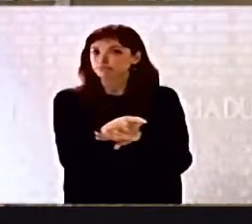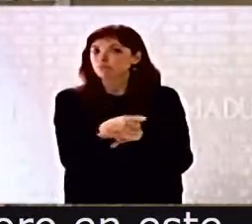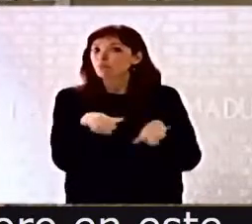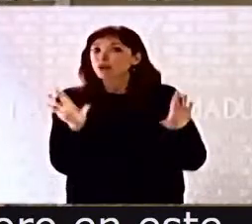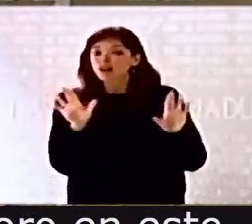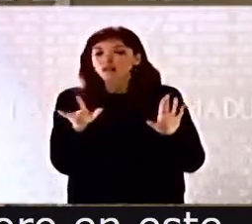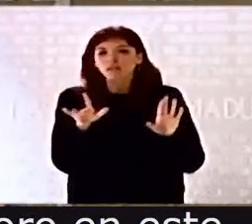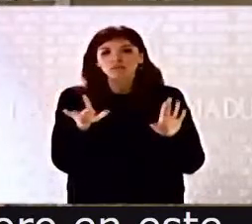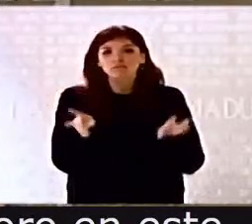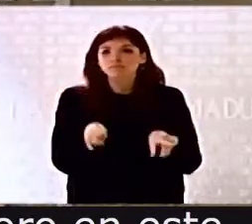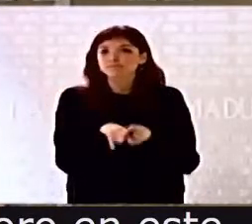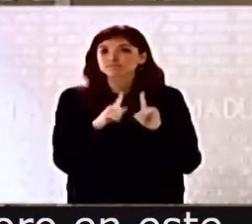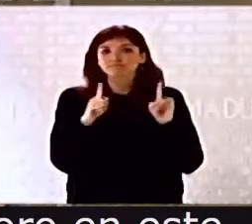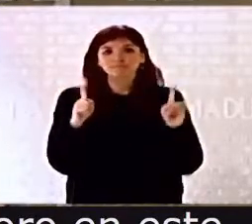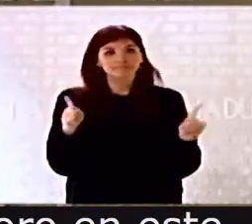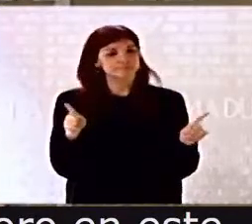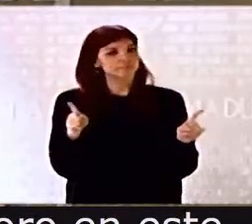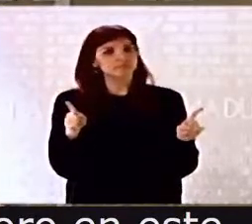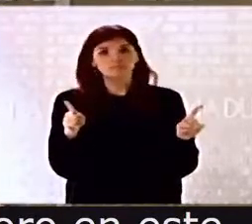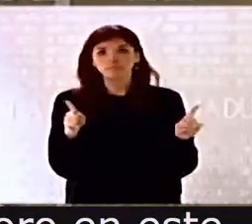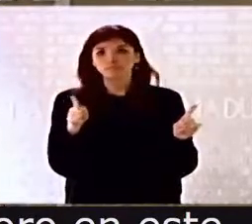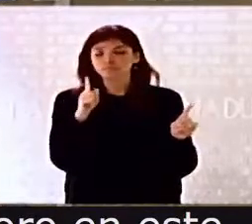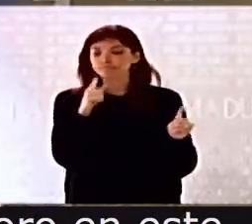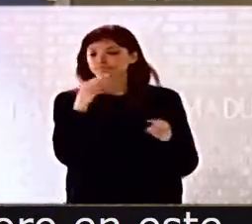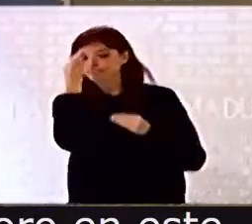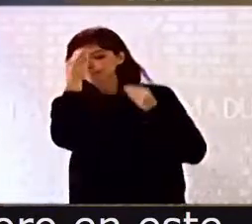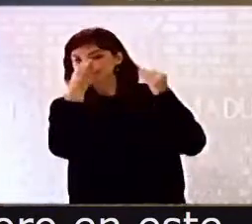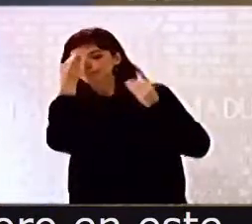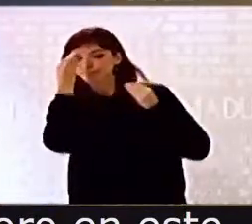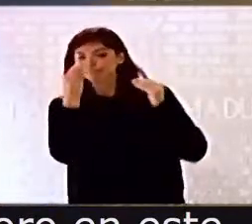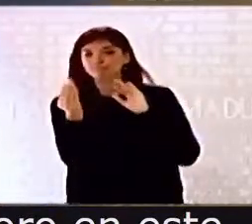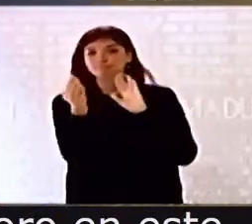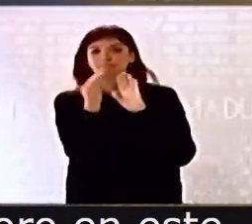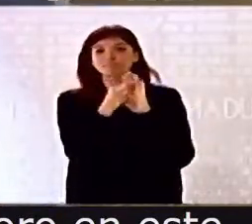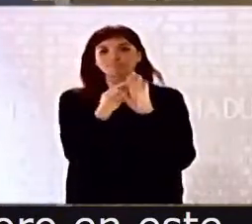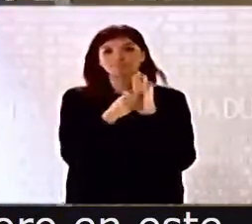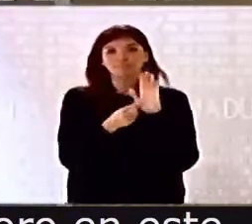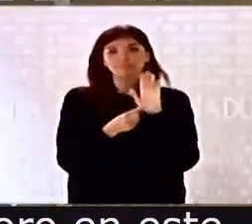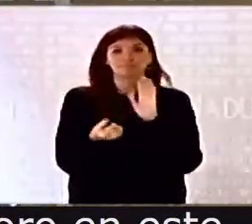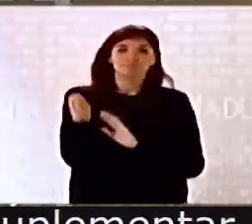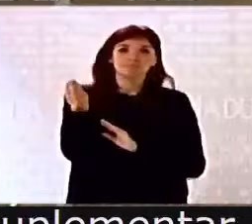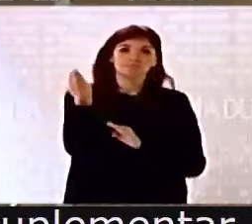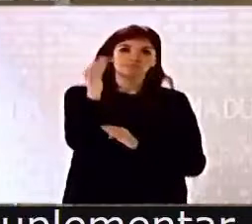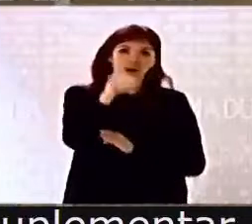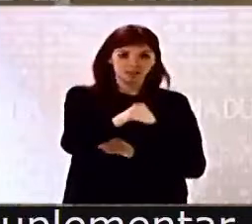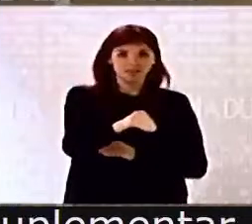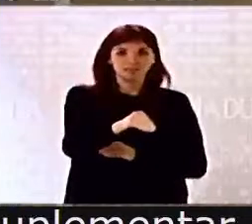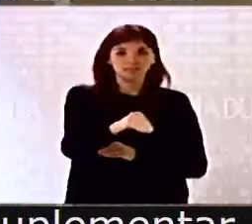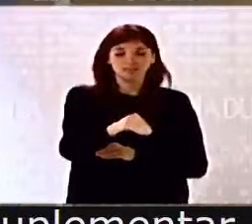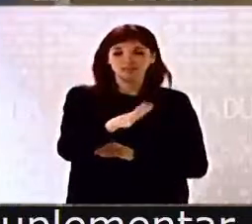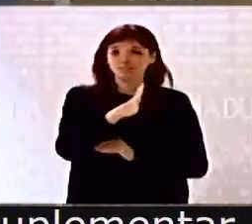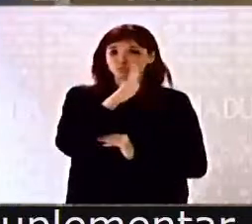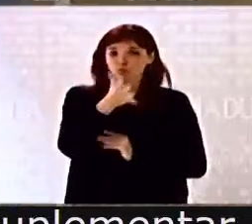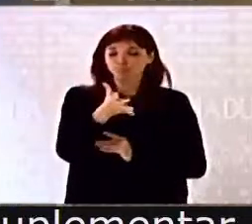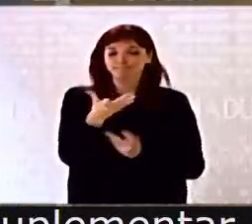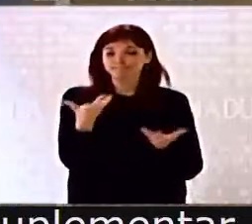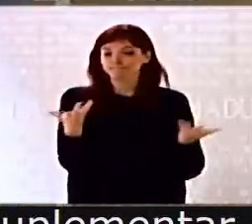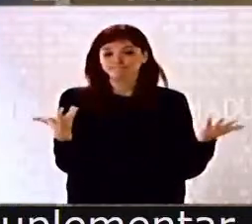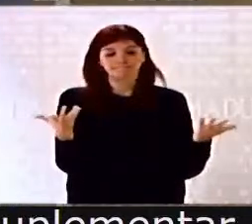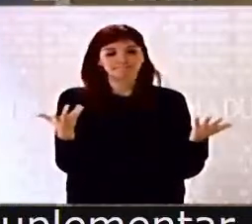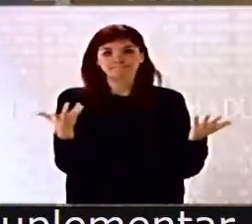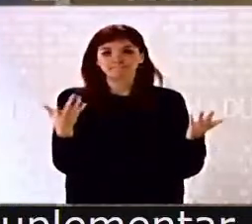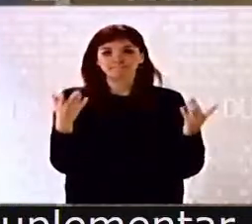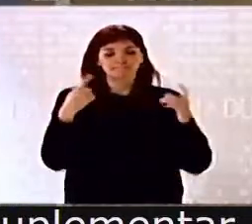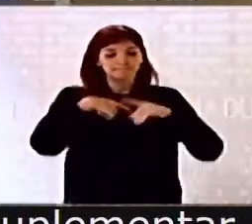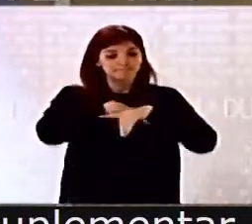ello tenemos que suplementar con otra serie de medidas porque no hemos sido